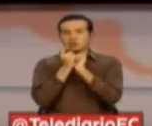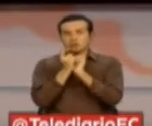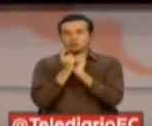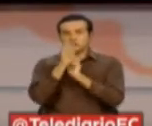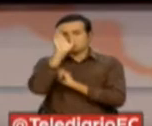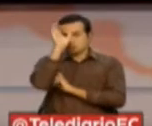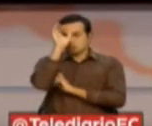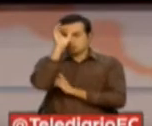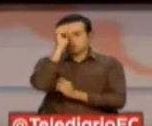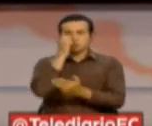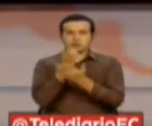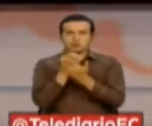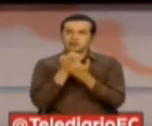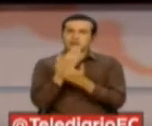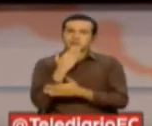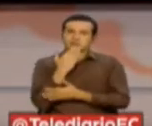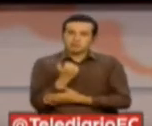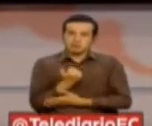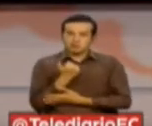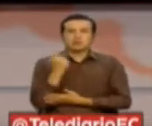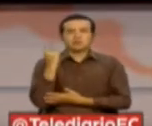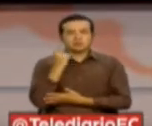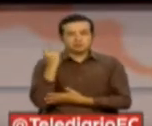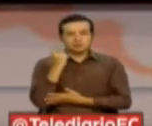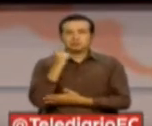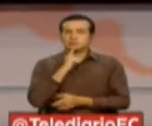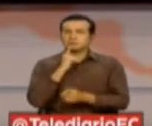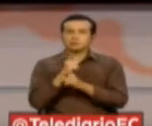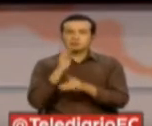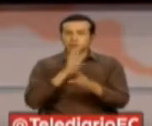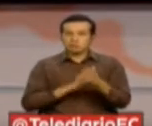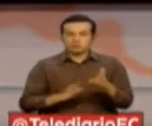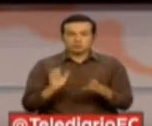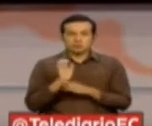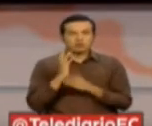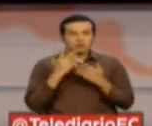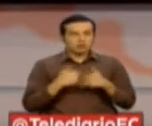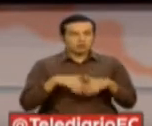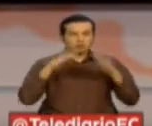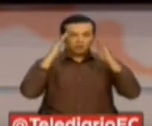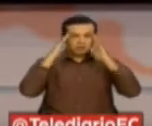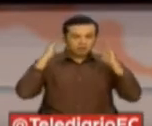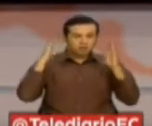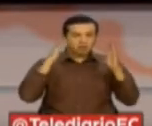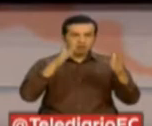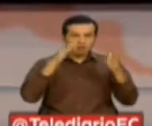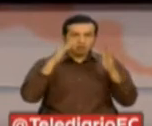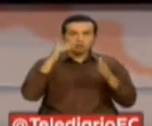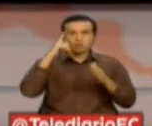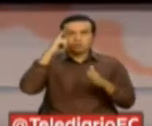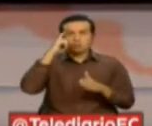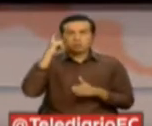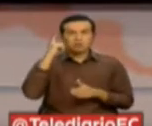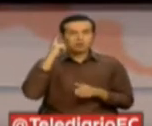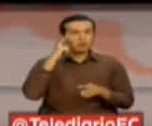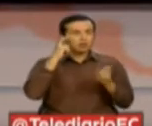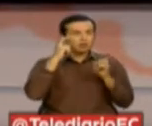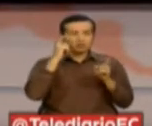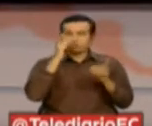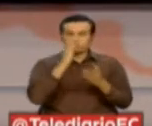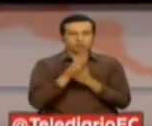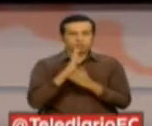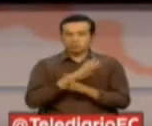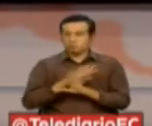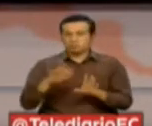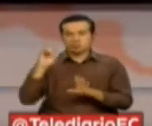conceptos económicos que era muy necesario para el país es decir ya no está en el centro lo que el estado haga de hacer